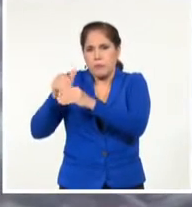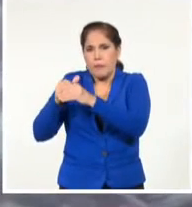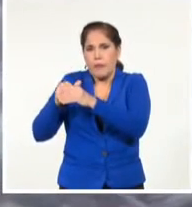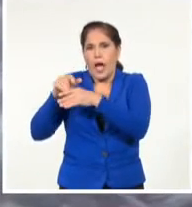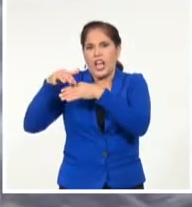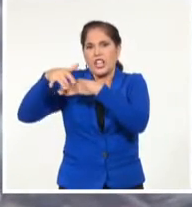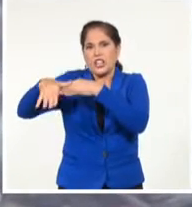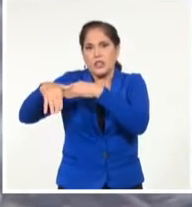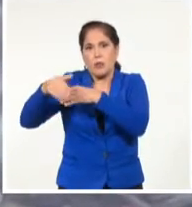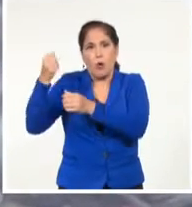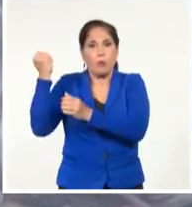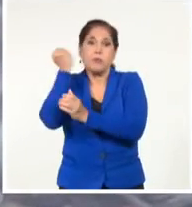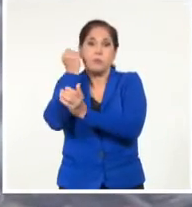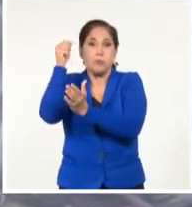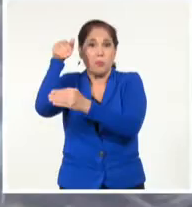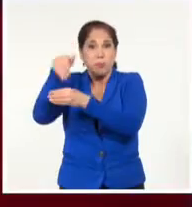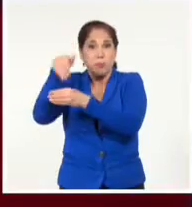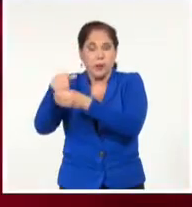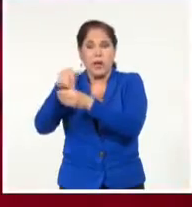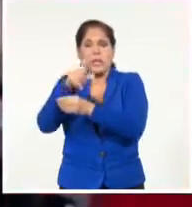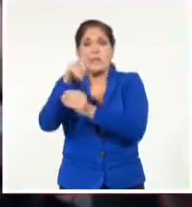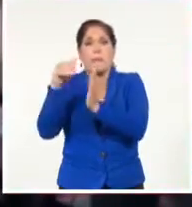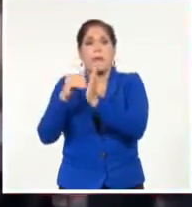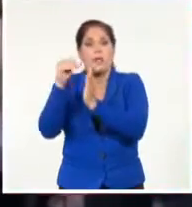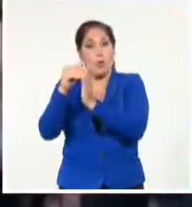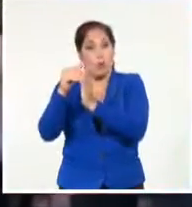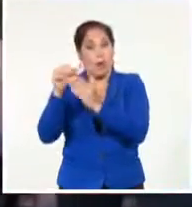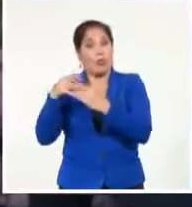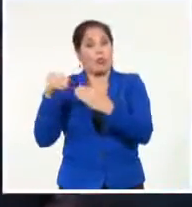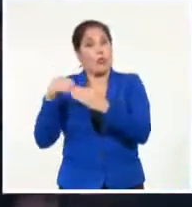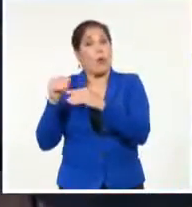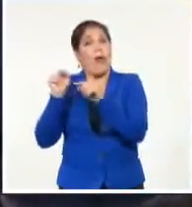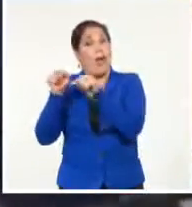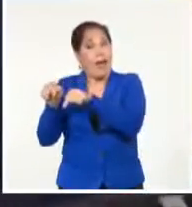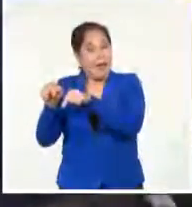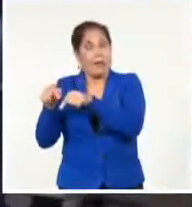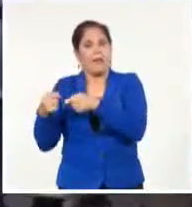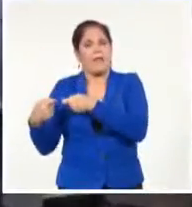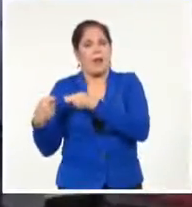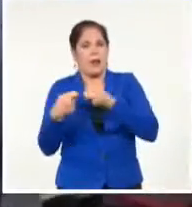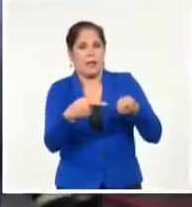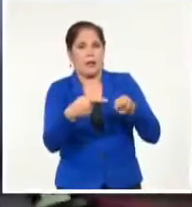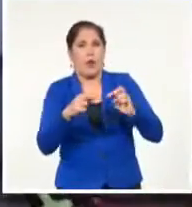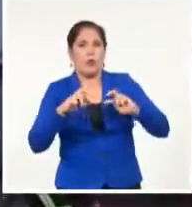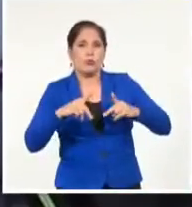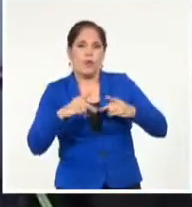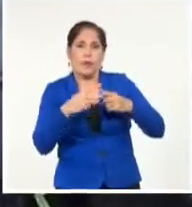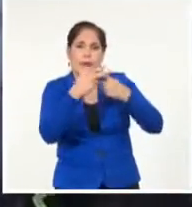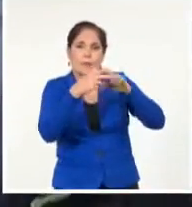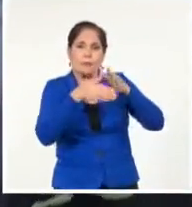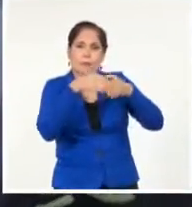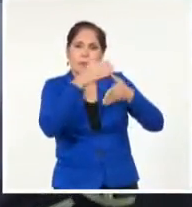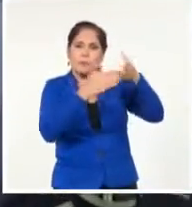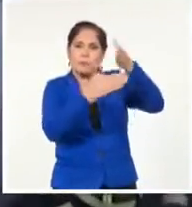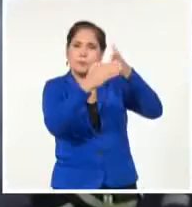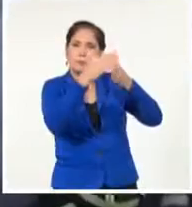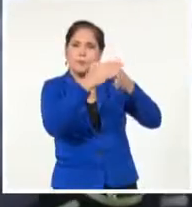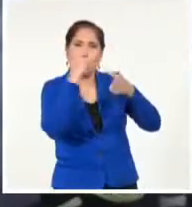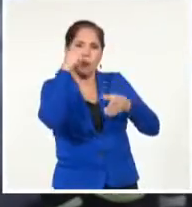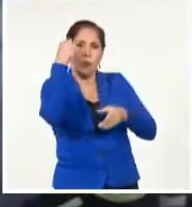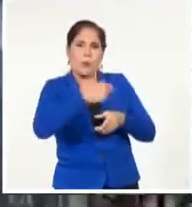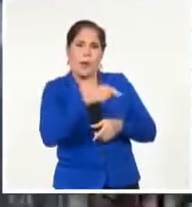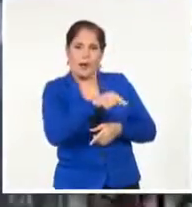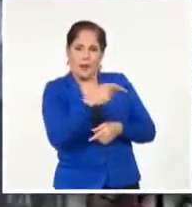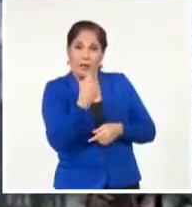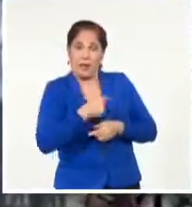congelados. Se trata de cientos de miles de millones de dólares que deberían gastarse en la restauración de lo destruido por las tropas